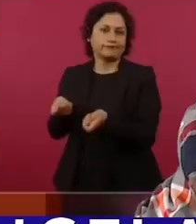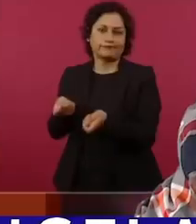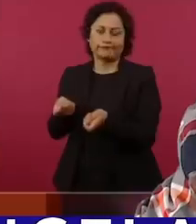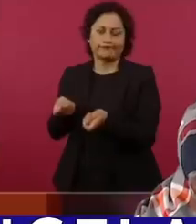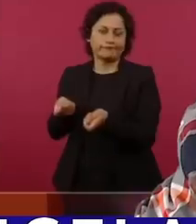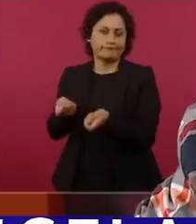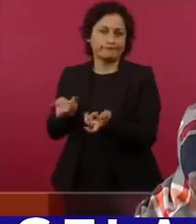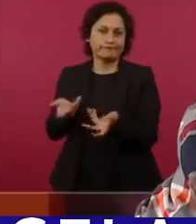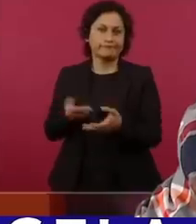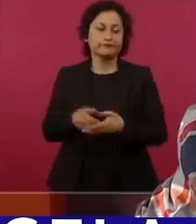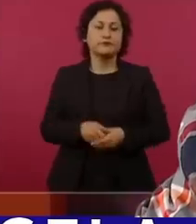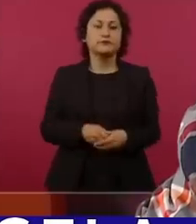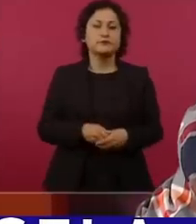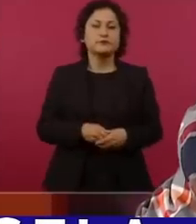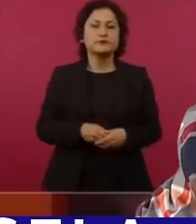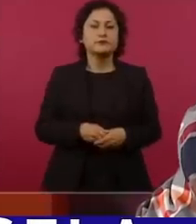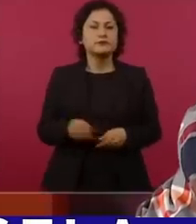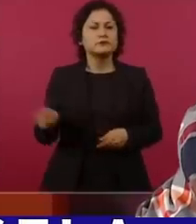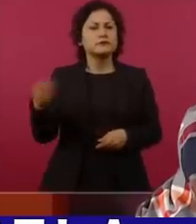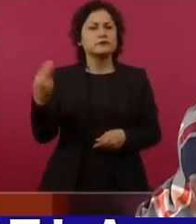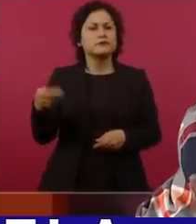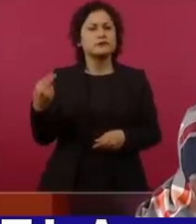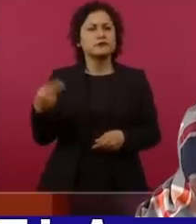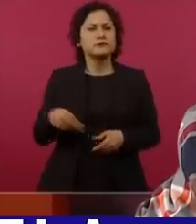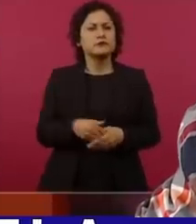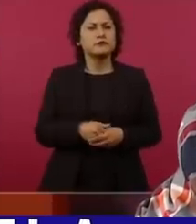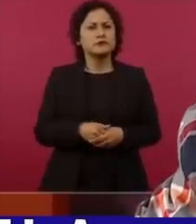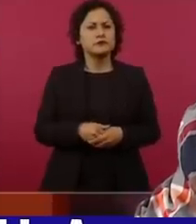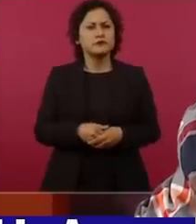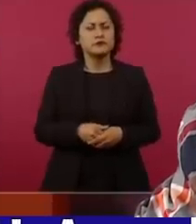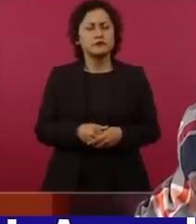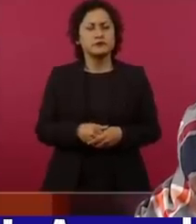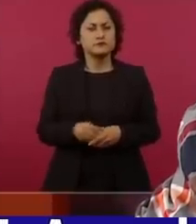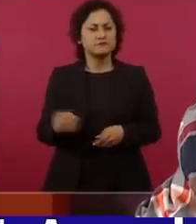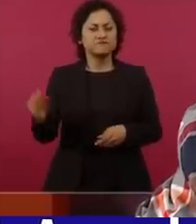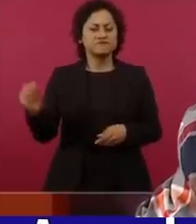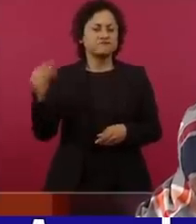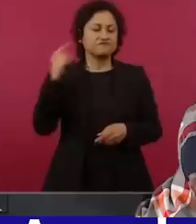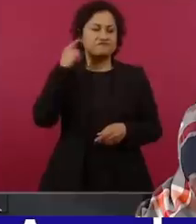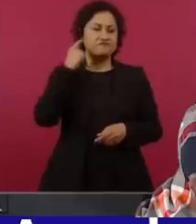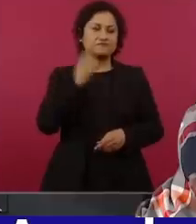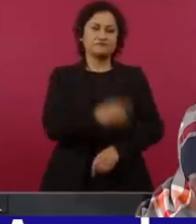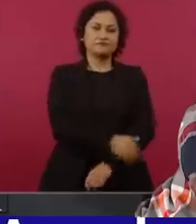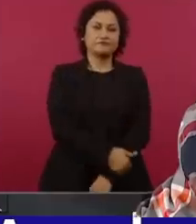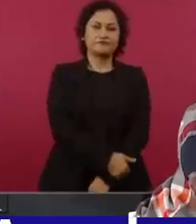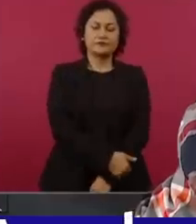¿Ese es, se llama? La República, es el periódico, es de Perú.